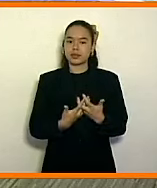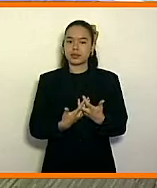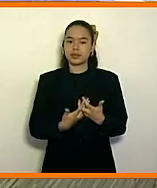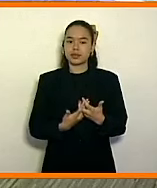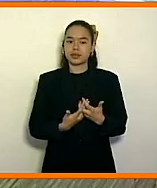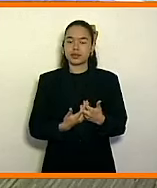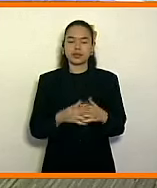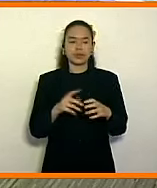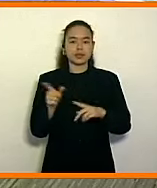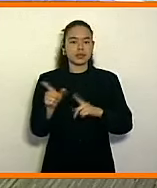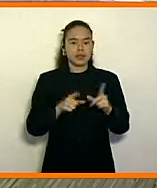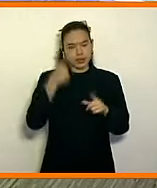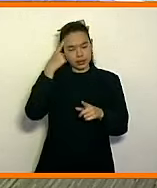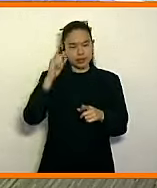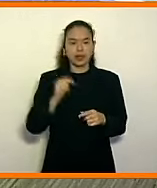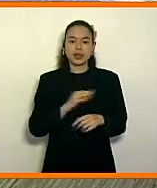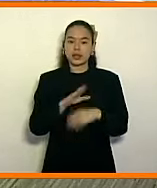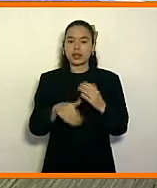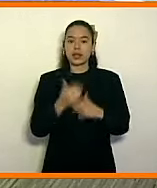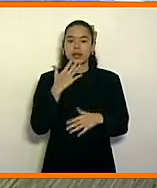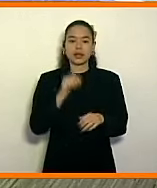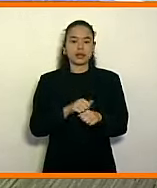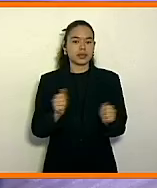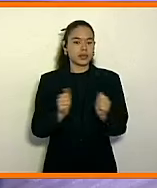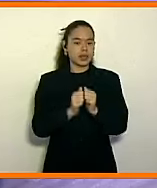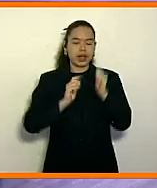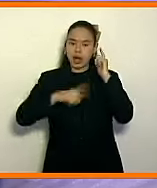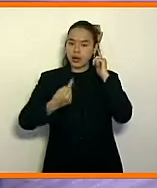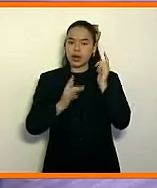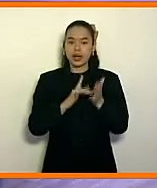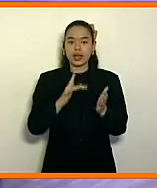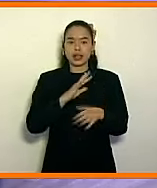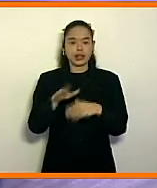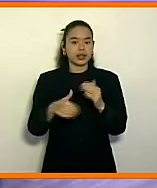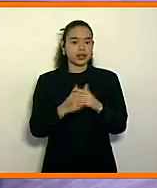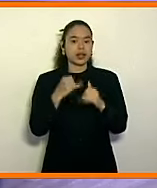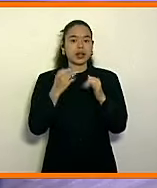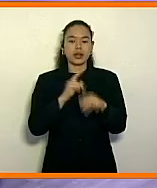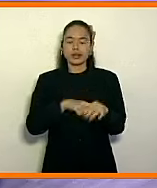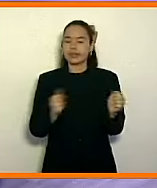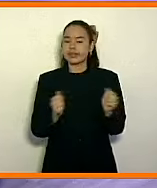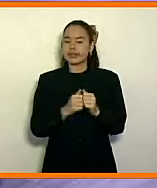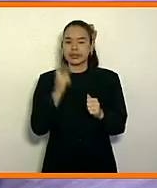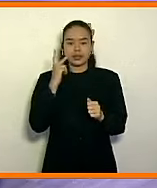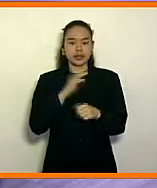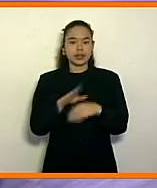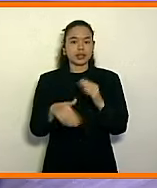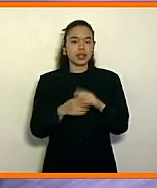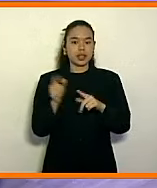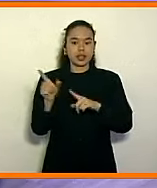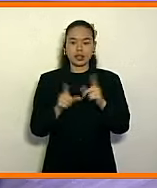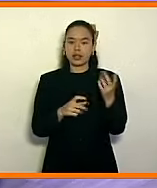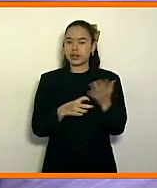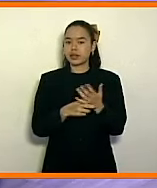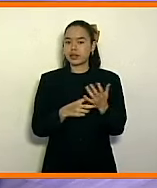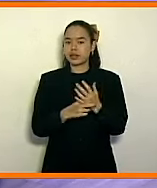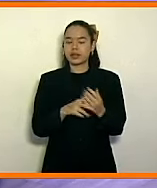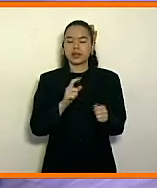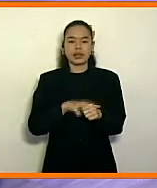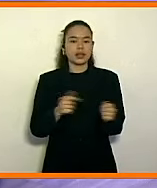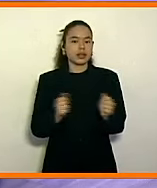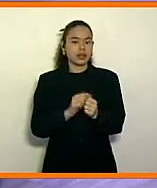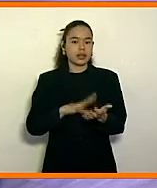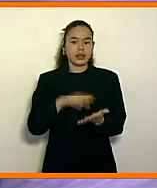a Marbella, quien está lista para darte la suerte en diaria. Gracias, Abigail, jugadora. Así es momento de que tengas ese boleto soñador en mano porque vamos